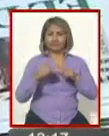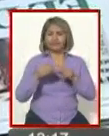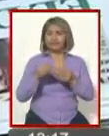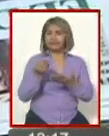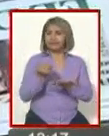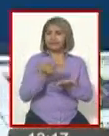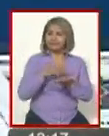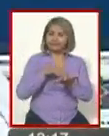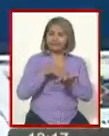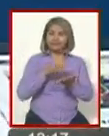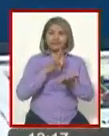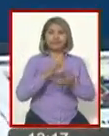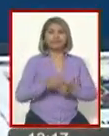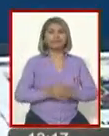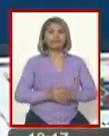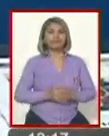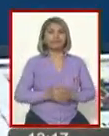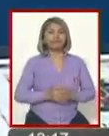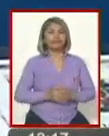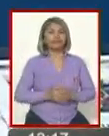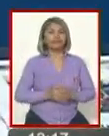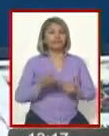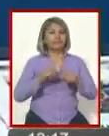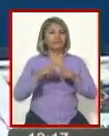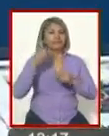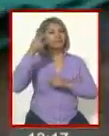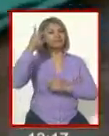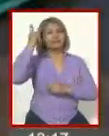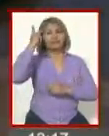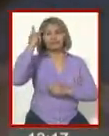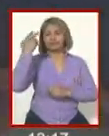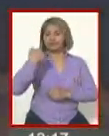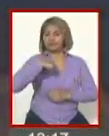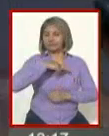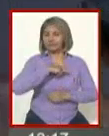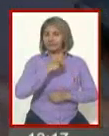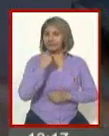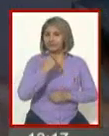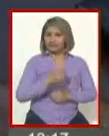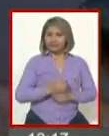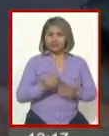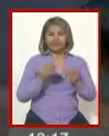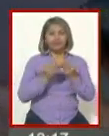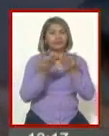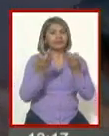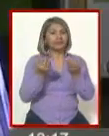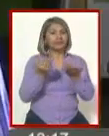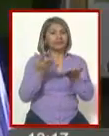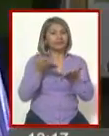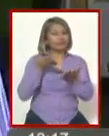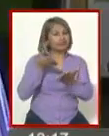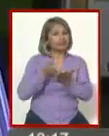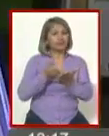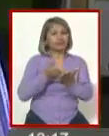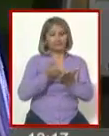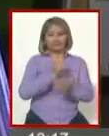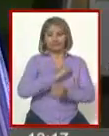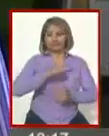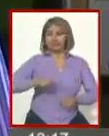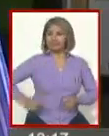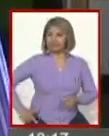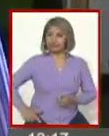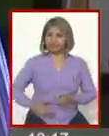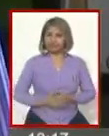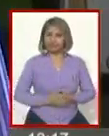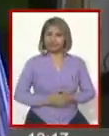muy delicado, yo lo hablo, ¿no? Hasta con tintes y ribetes políticos que nosotros consideramos que quieren destruir la gestión de nuestro querido